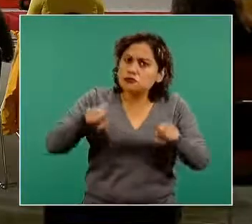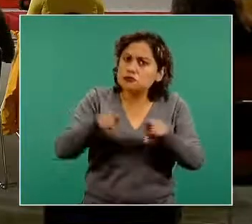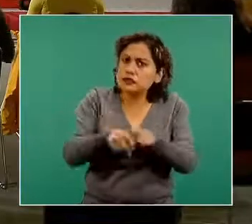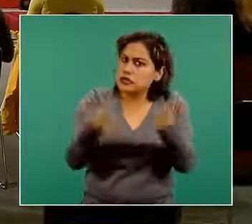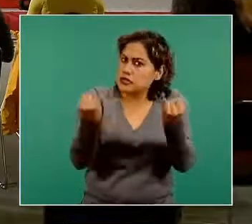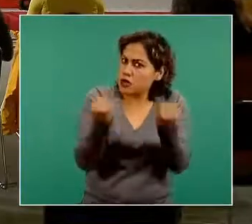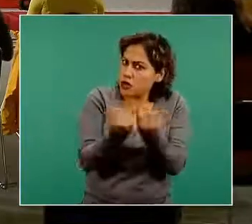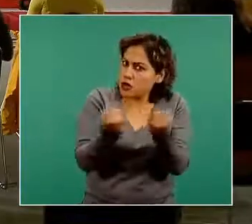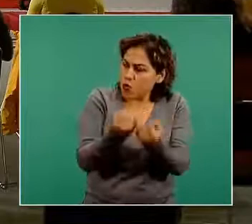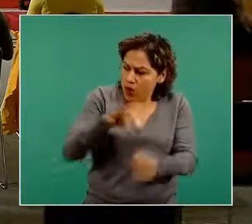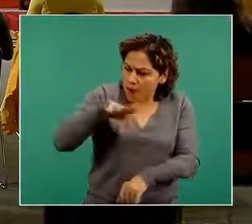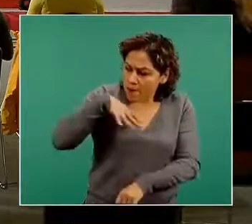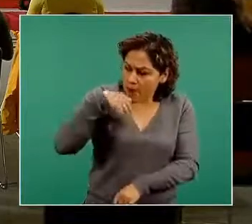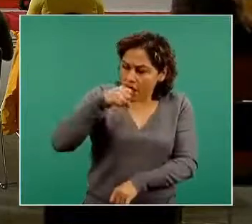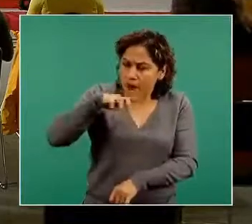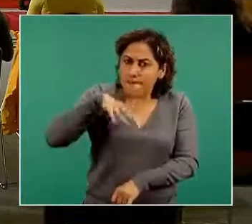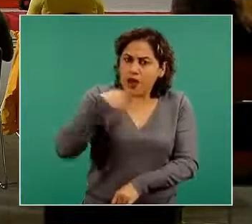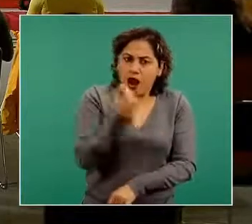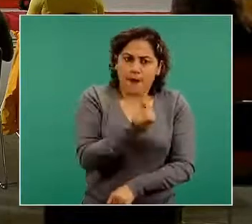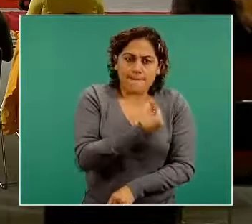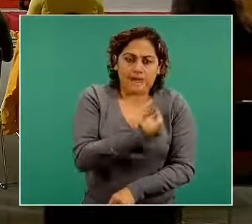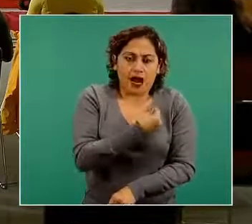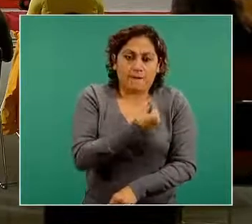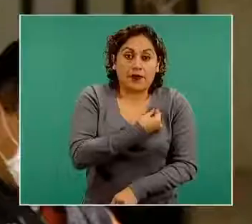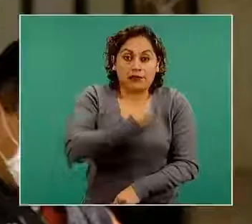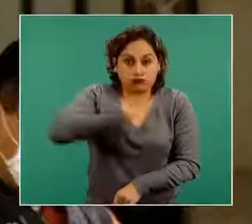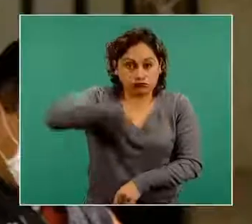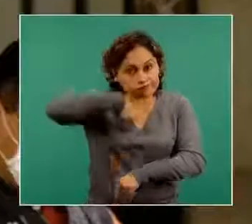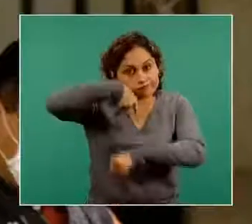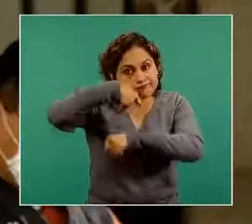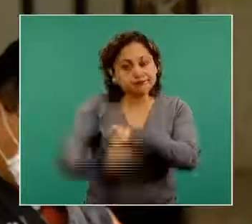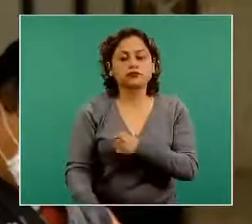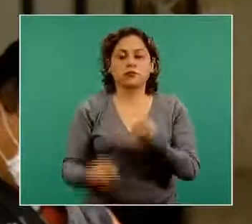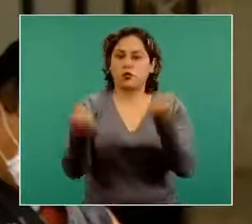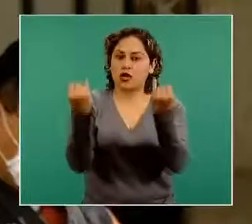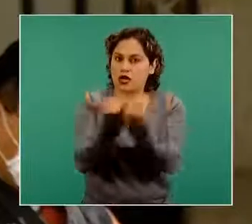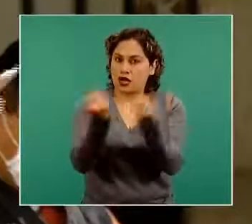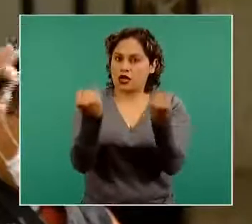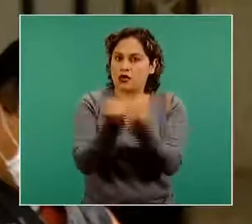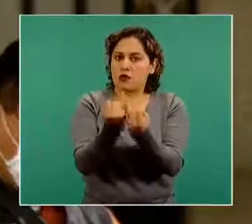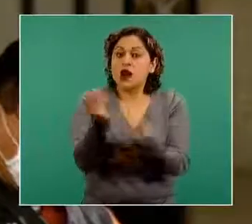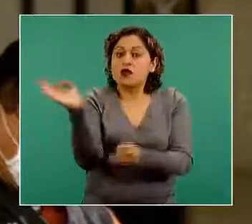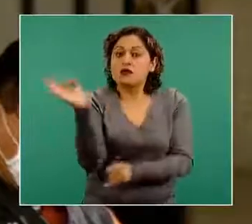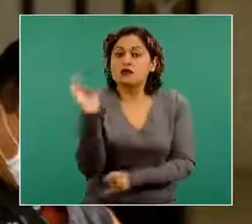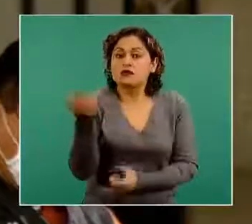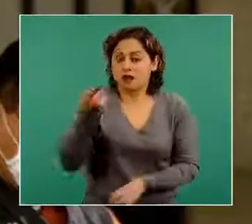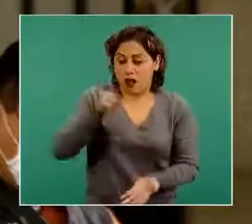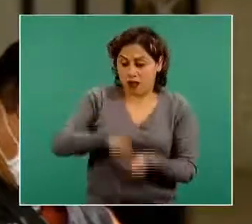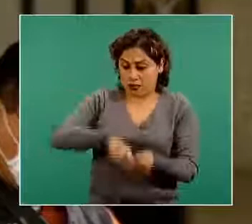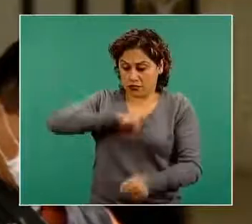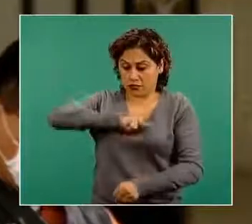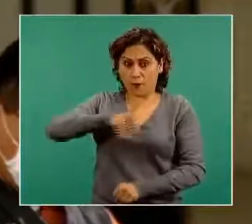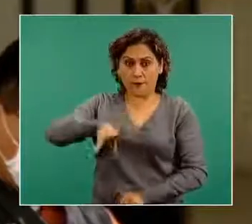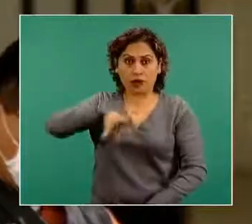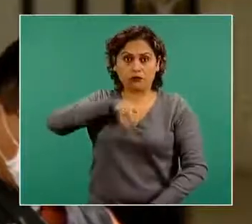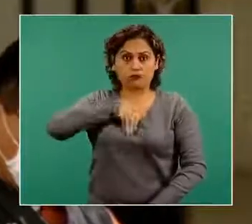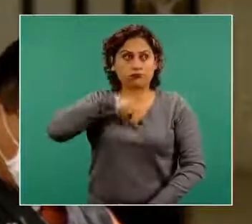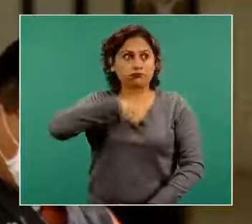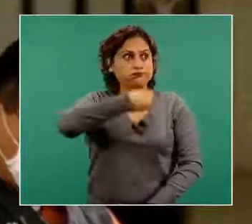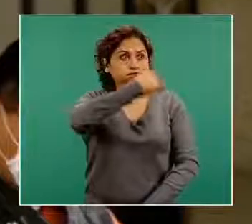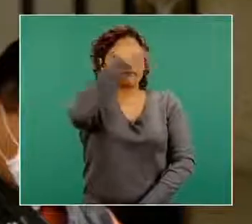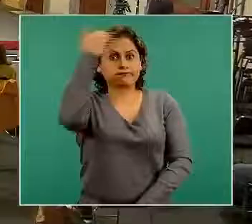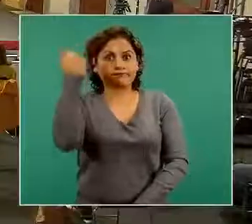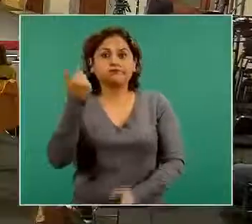también nosotros estamos en riesgo, y peor aún, también podemos nosotros ser portadores del COVID sin que nosotros no lo